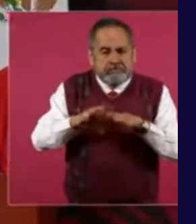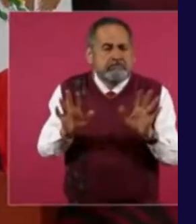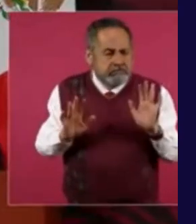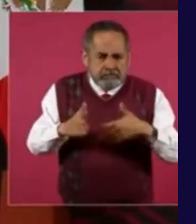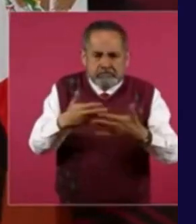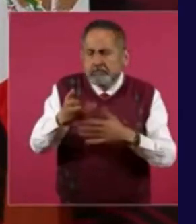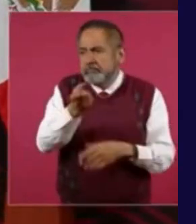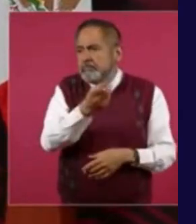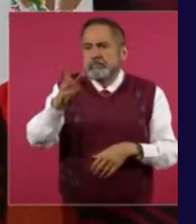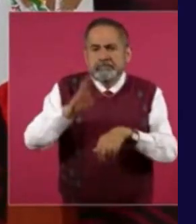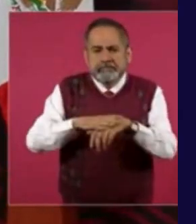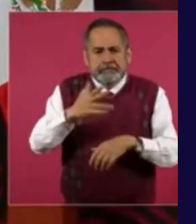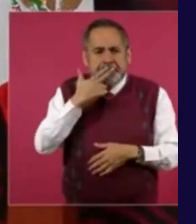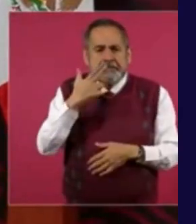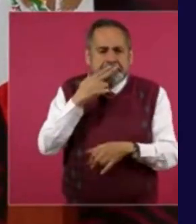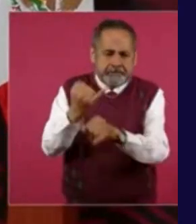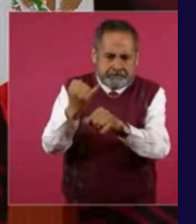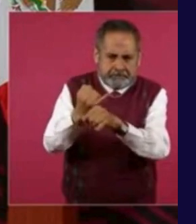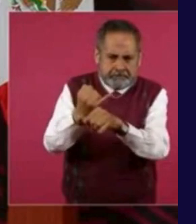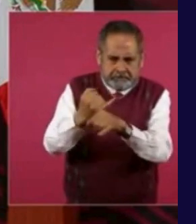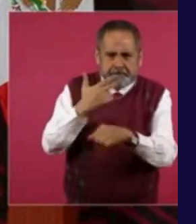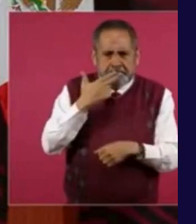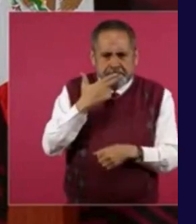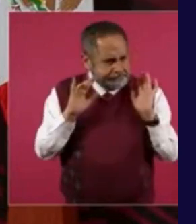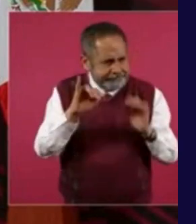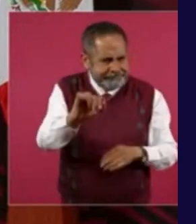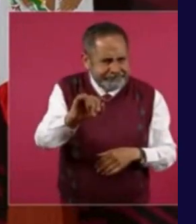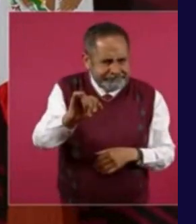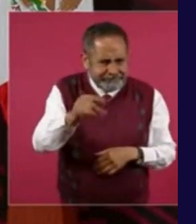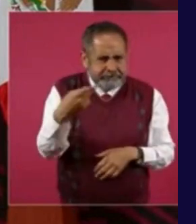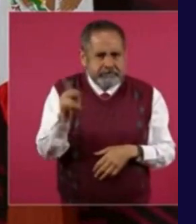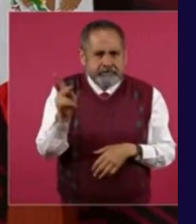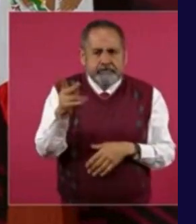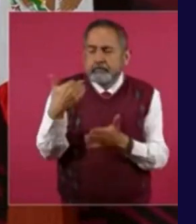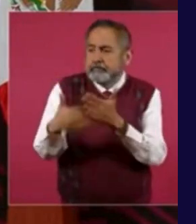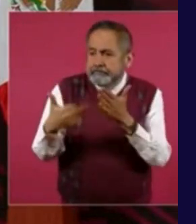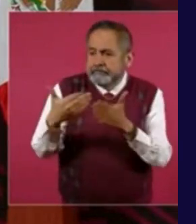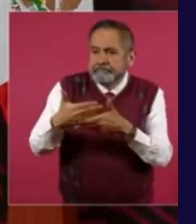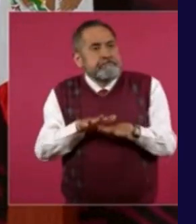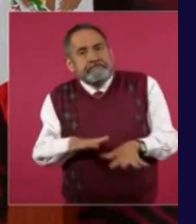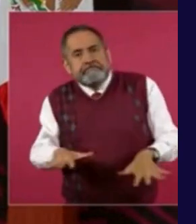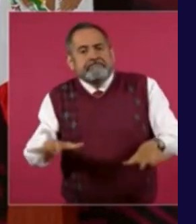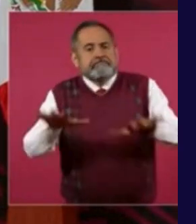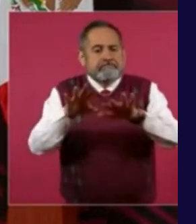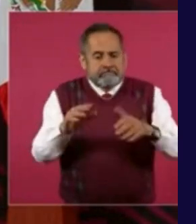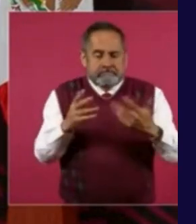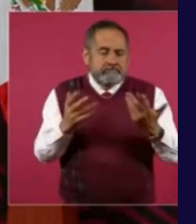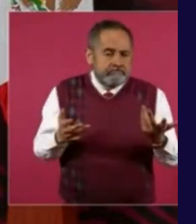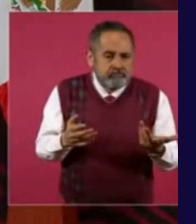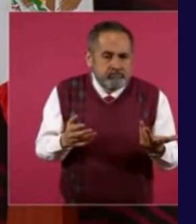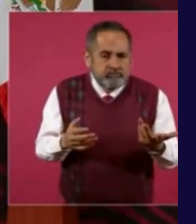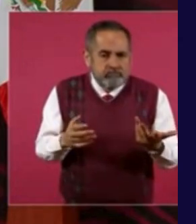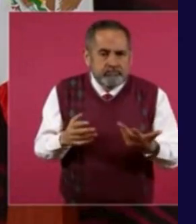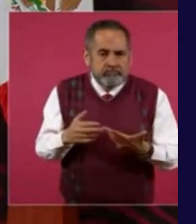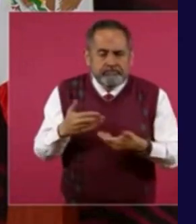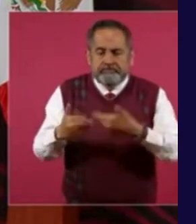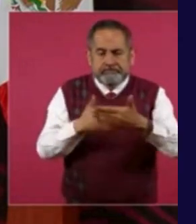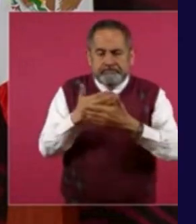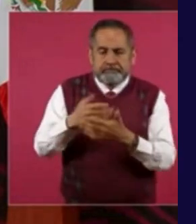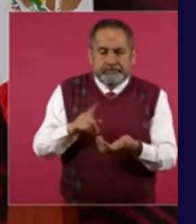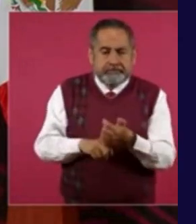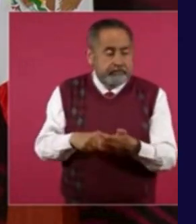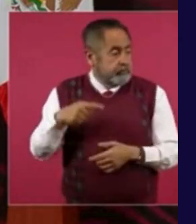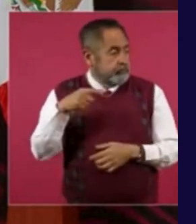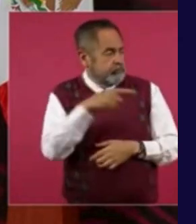plata y reiteró el compromiso de su gobierno de apoyarlos Indicó que los deportistas cuentan con becas proporcionadas por la